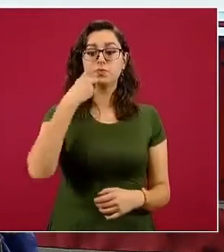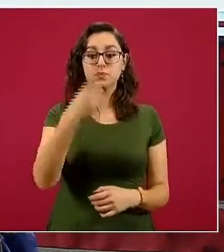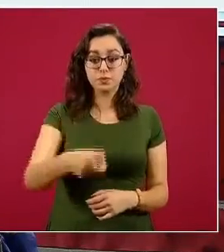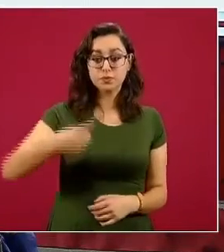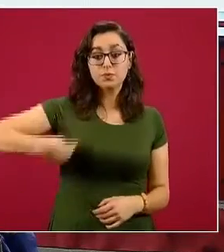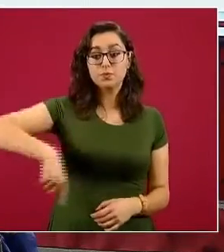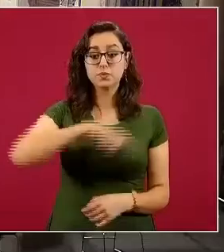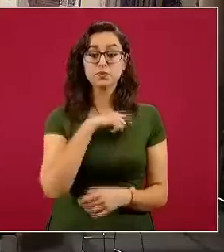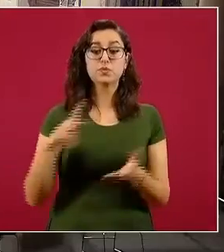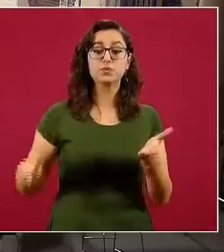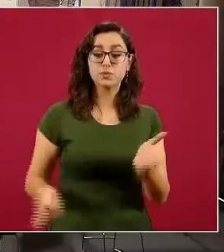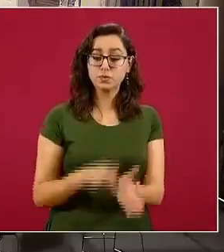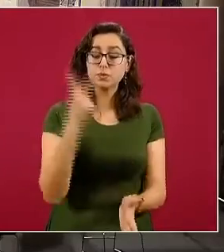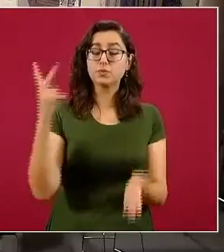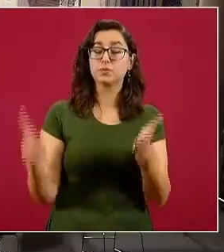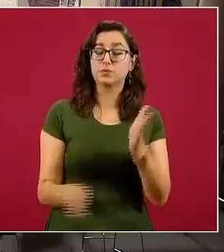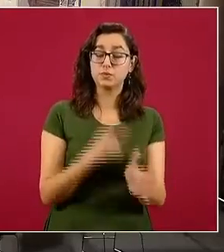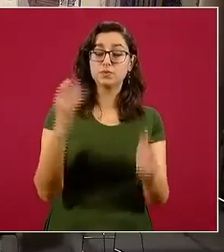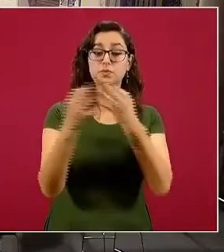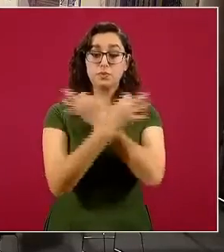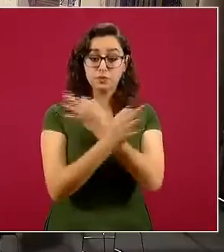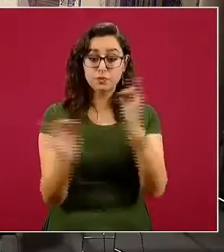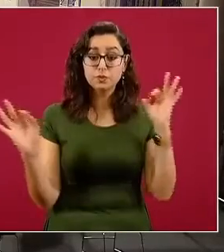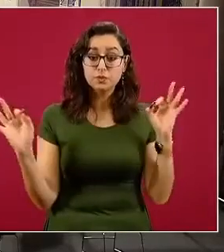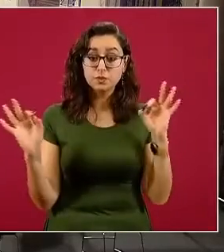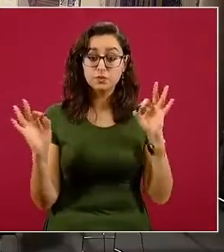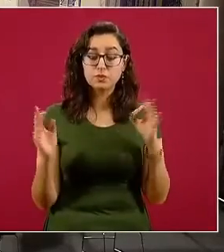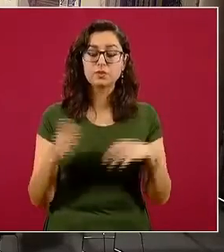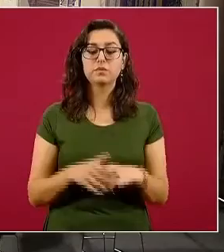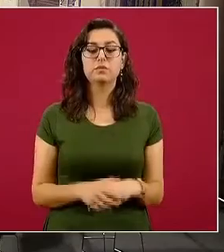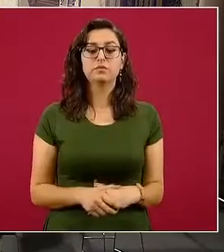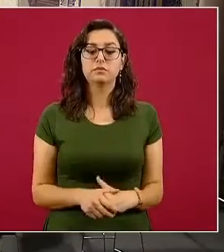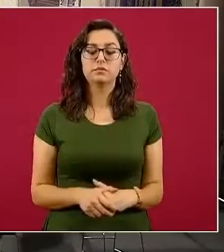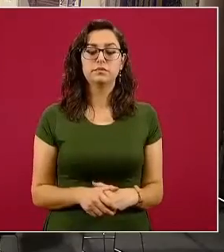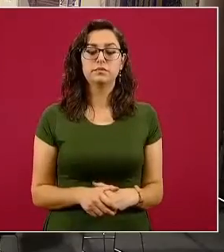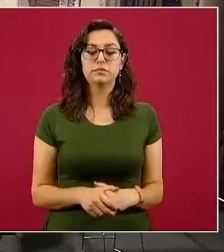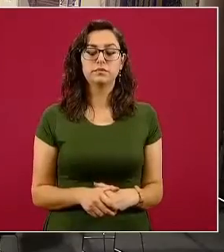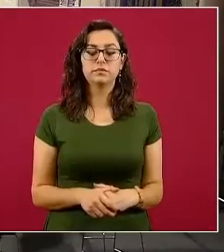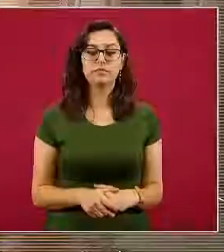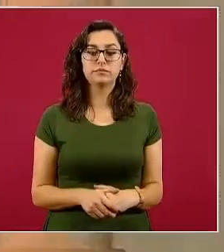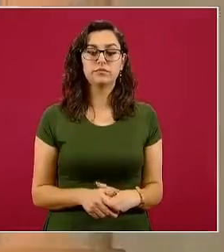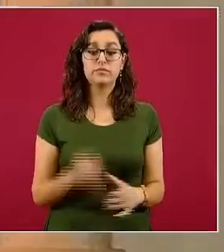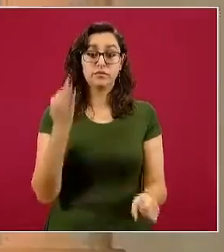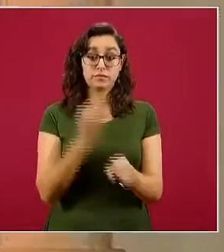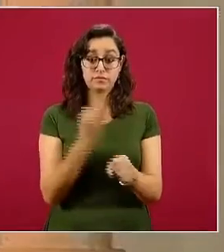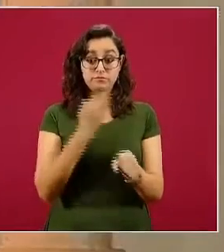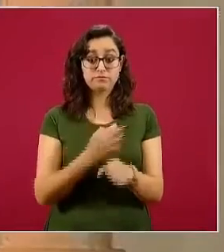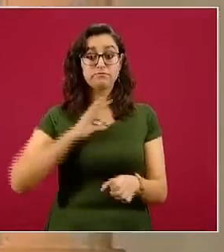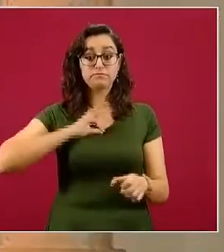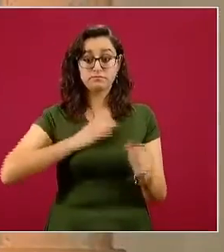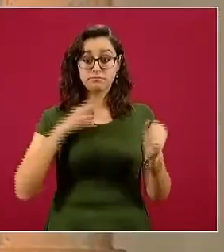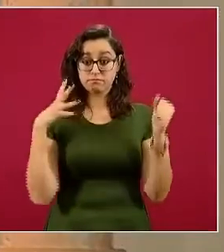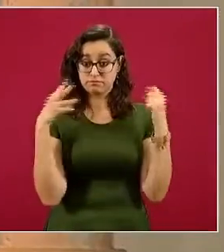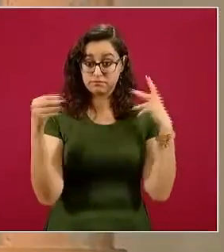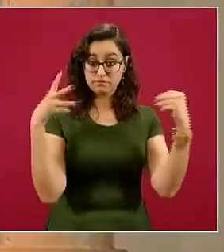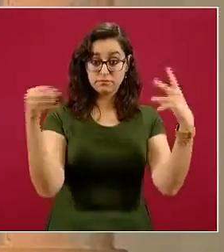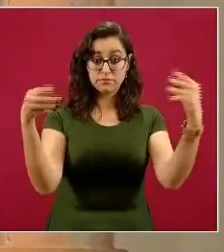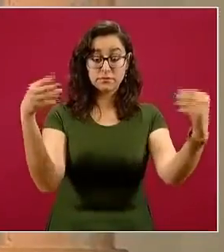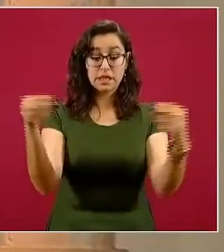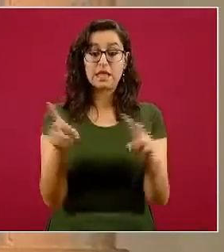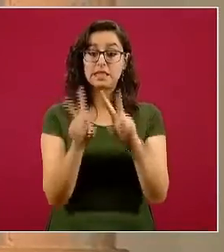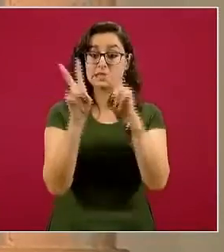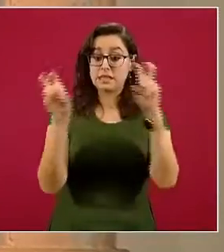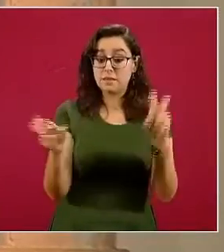reiterado en diversas ocasiones, y es que a pesar de la pandemia, los servicios de salud sexual